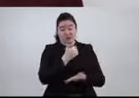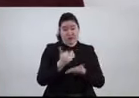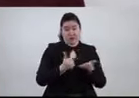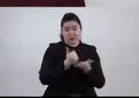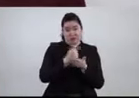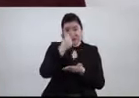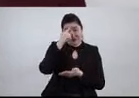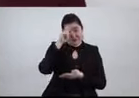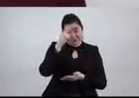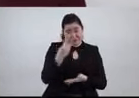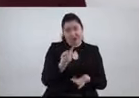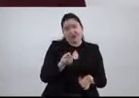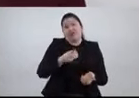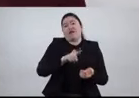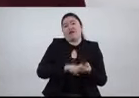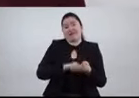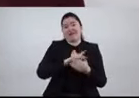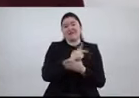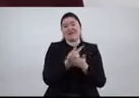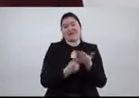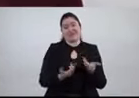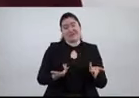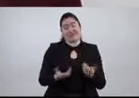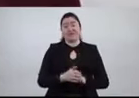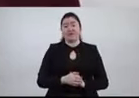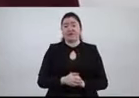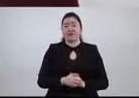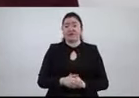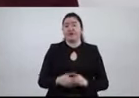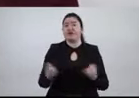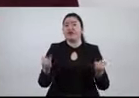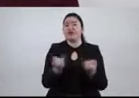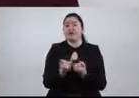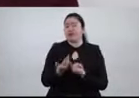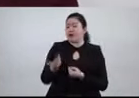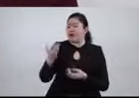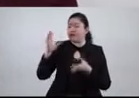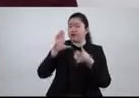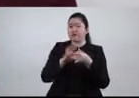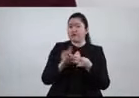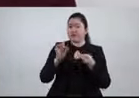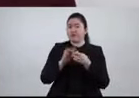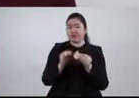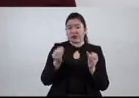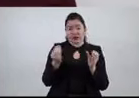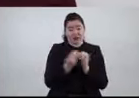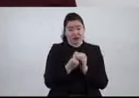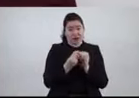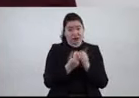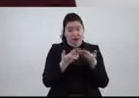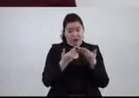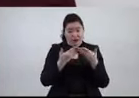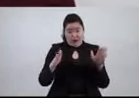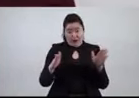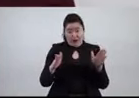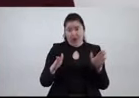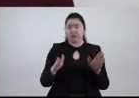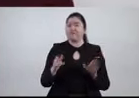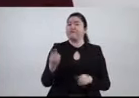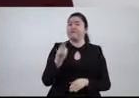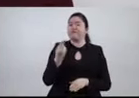estrategia nacional. Como se ha señalado en varios documentos, la apertura de clases está